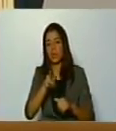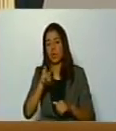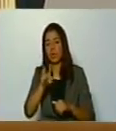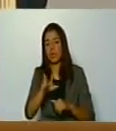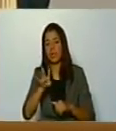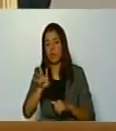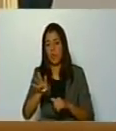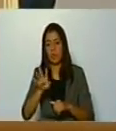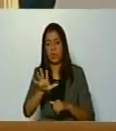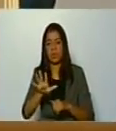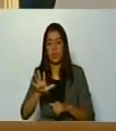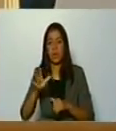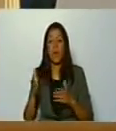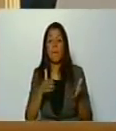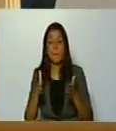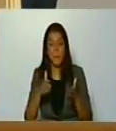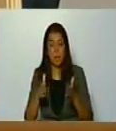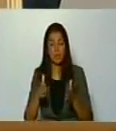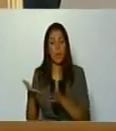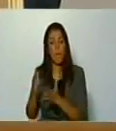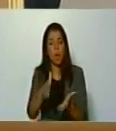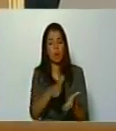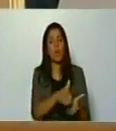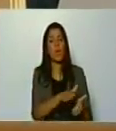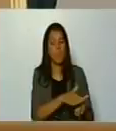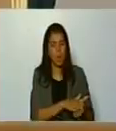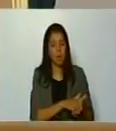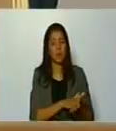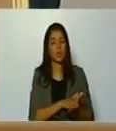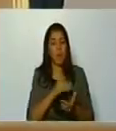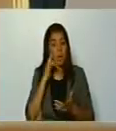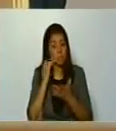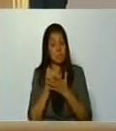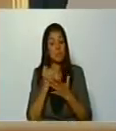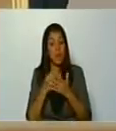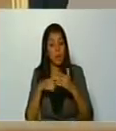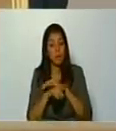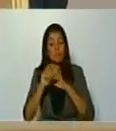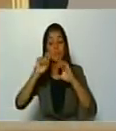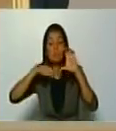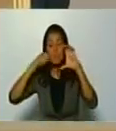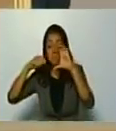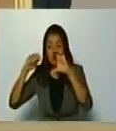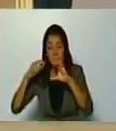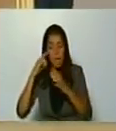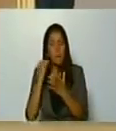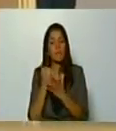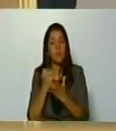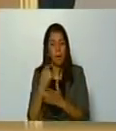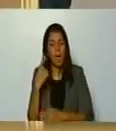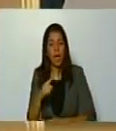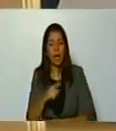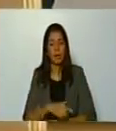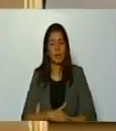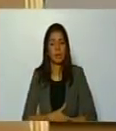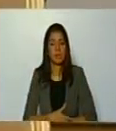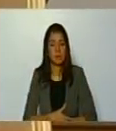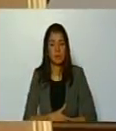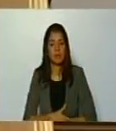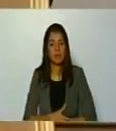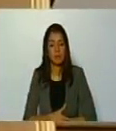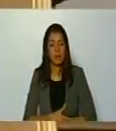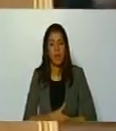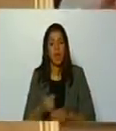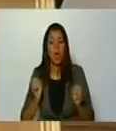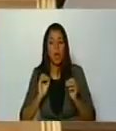4 y el 5 de marzo. Nosotros eso lo hemos documentado porque lo trabajamos en su época. Fosas comunes como la de